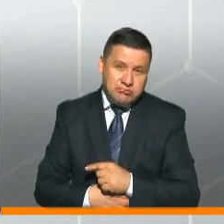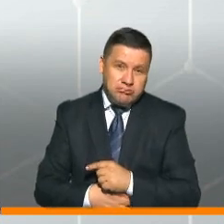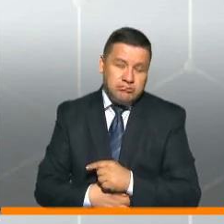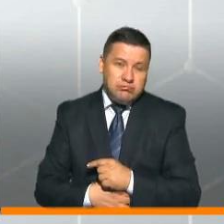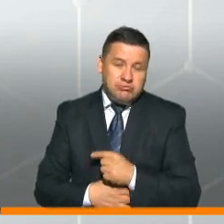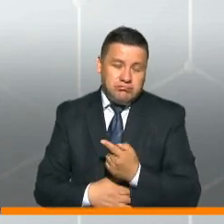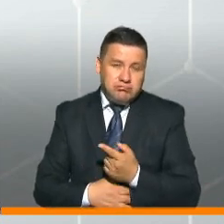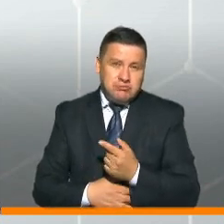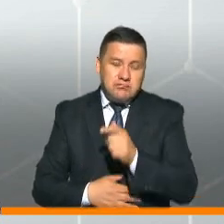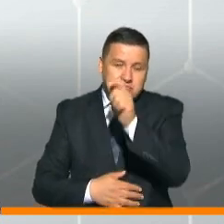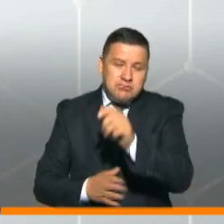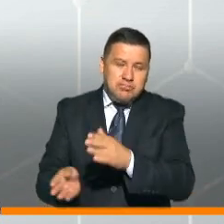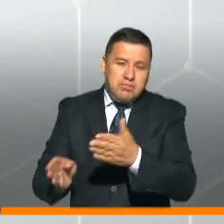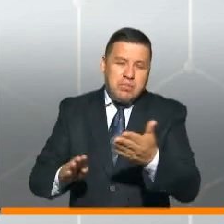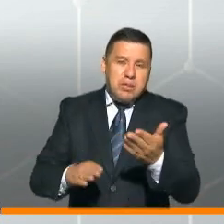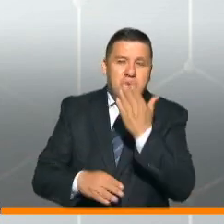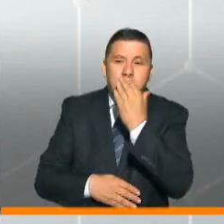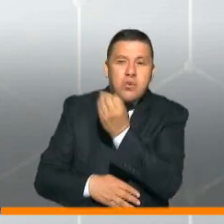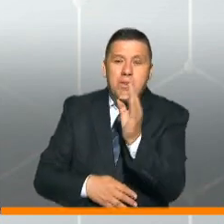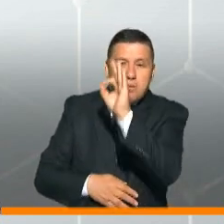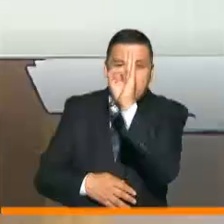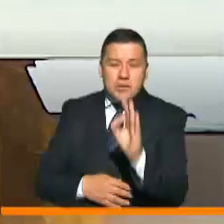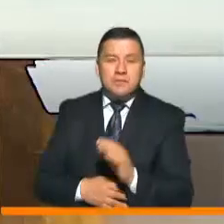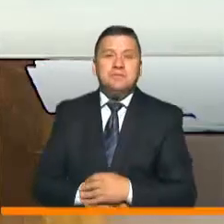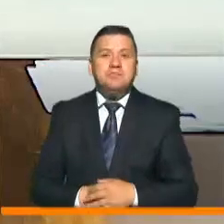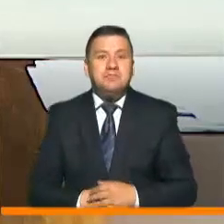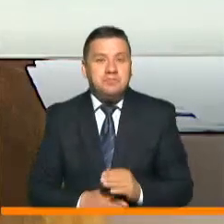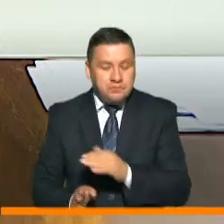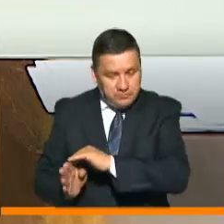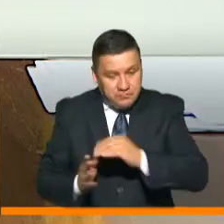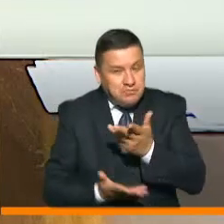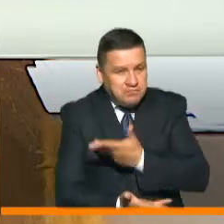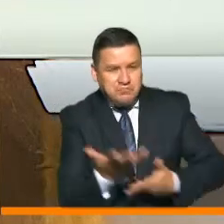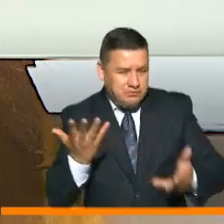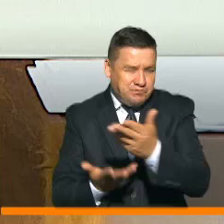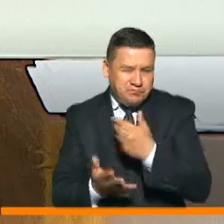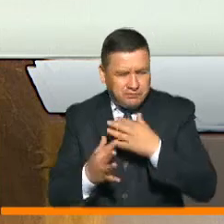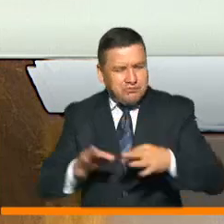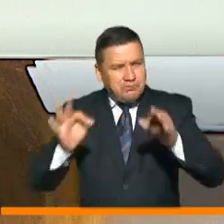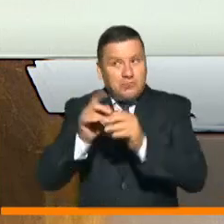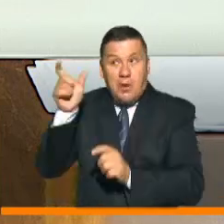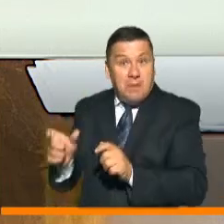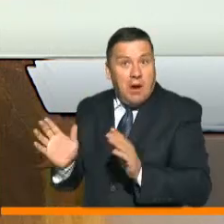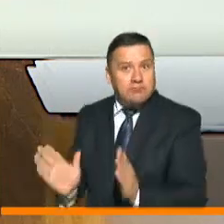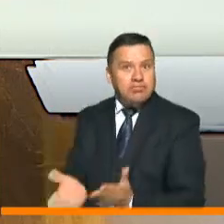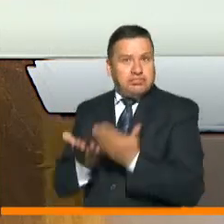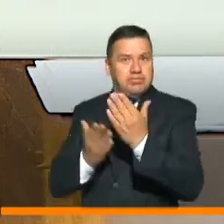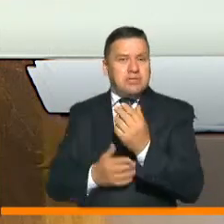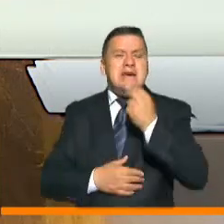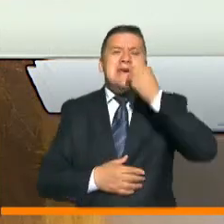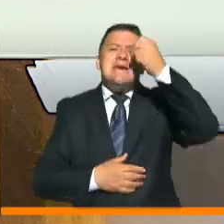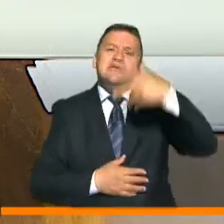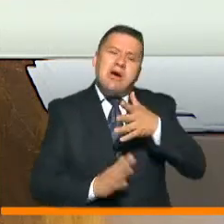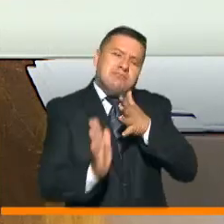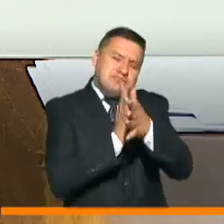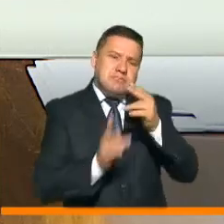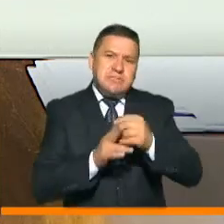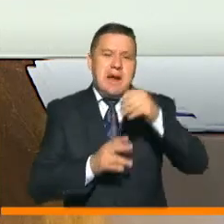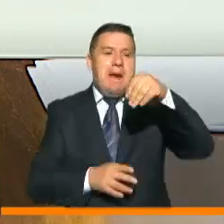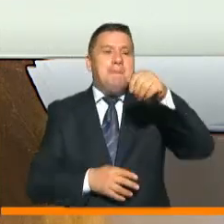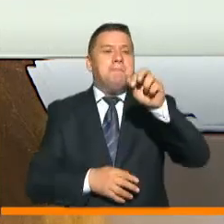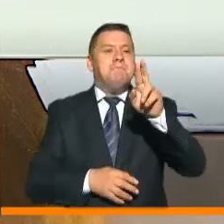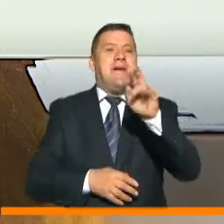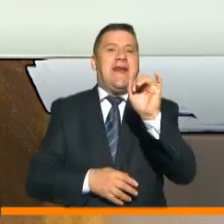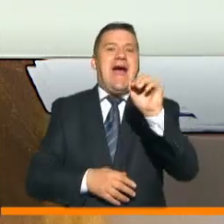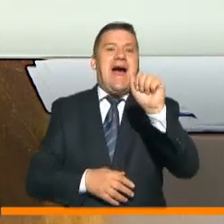de fallecidos. También quiero compartirles a ustedes hoy una historia de recuperación. La historia de hoy es la de María